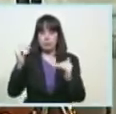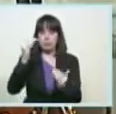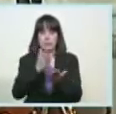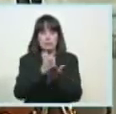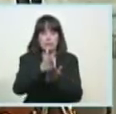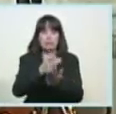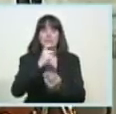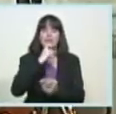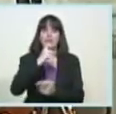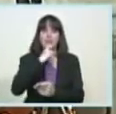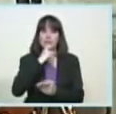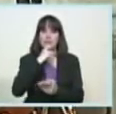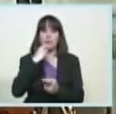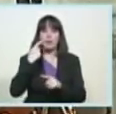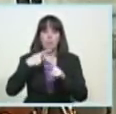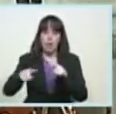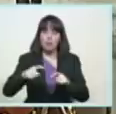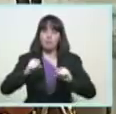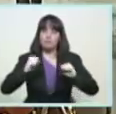criminal